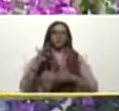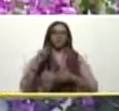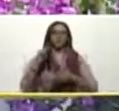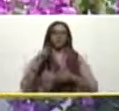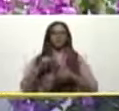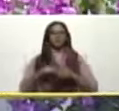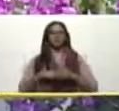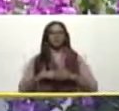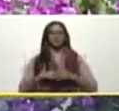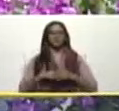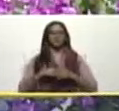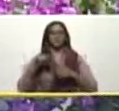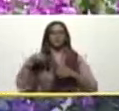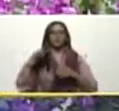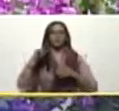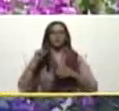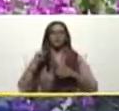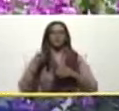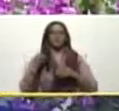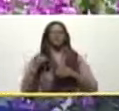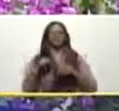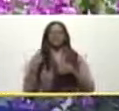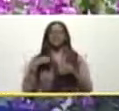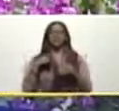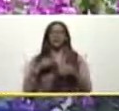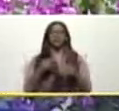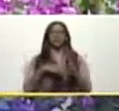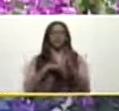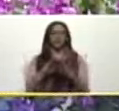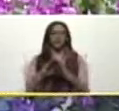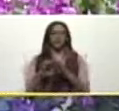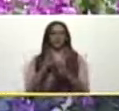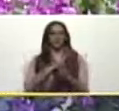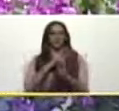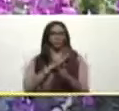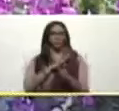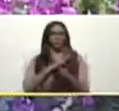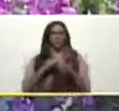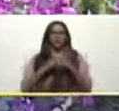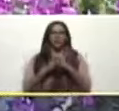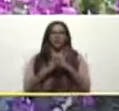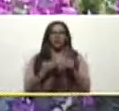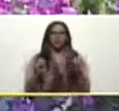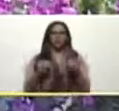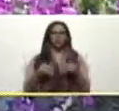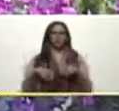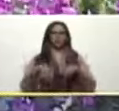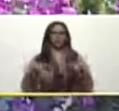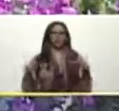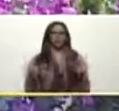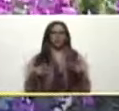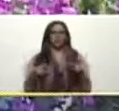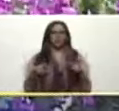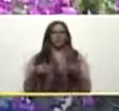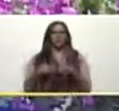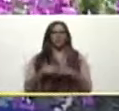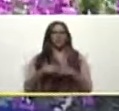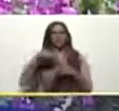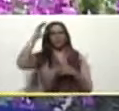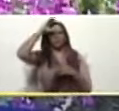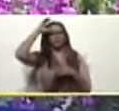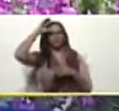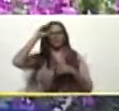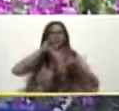de los BRICS PRUCS, que tienen un tremendo avance propio en todo el campo del conocimiento